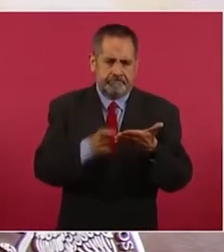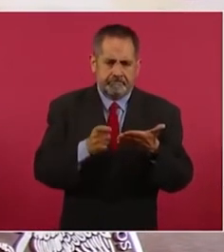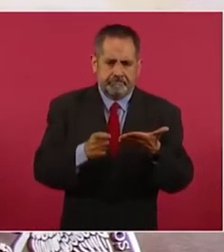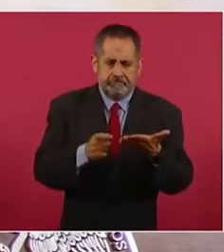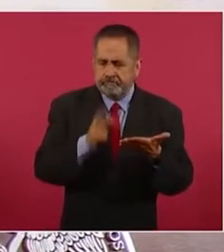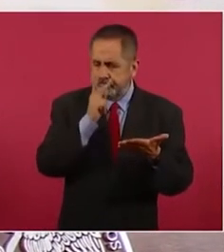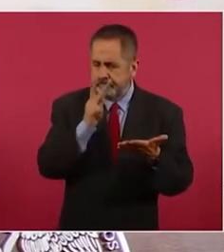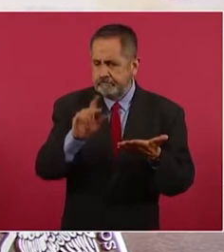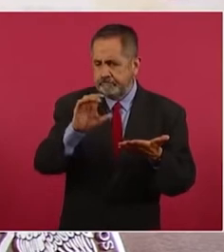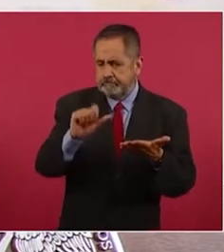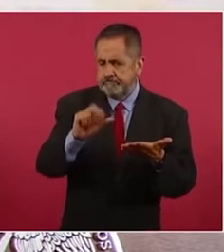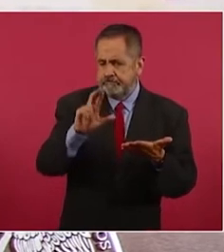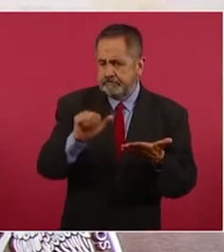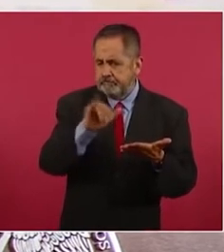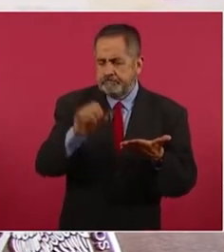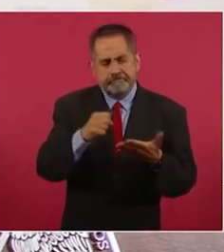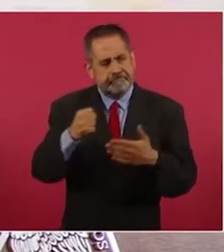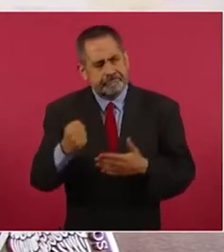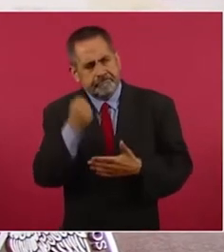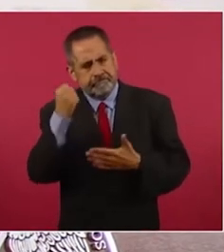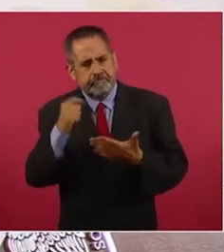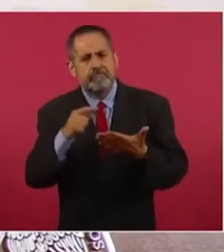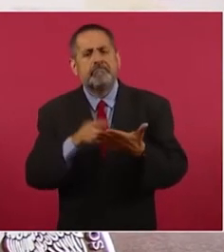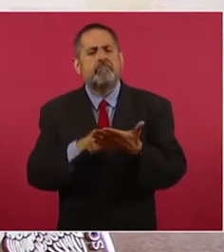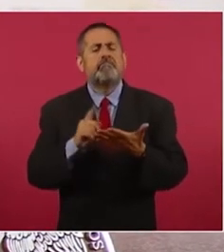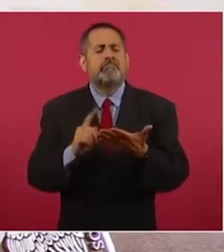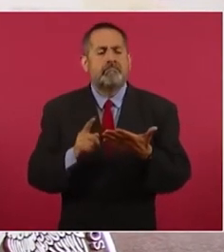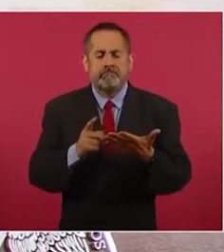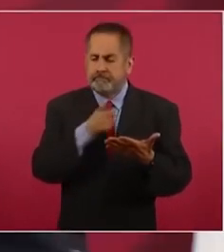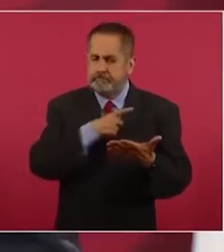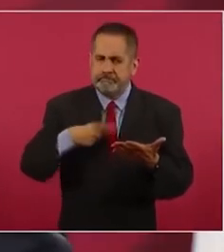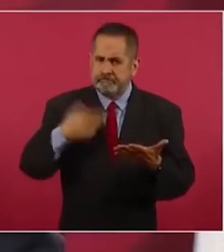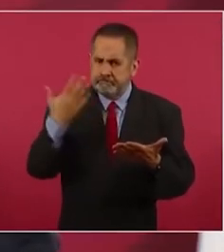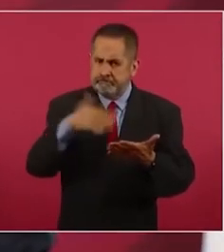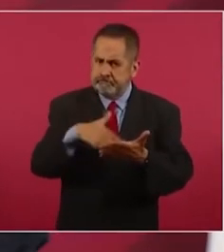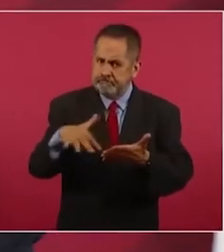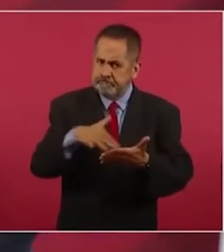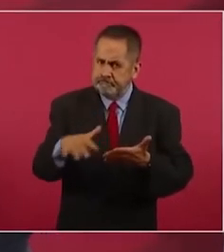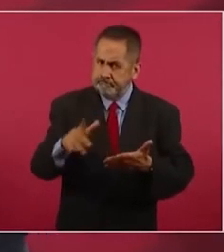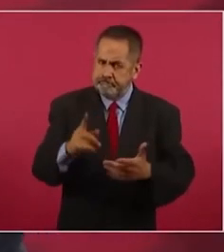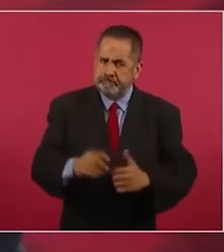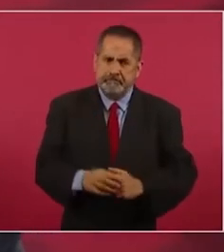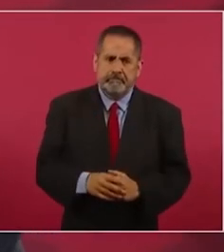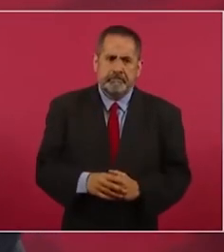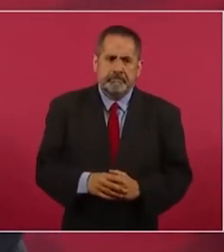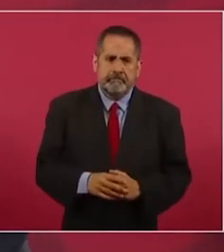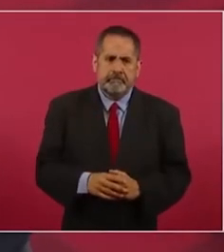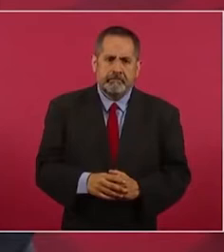diccionario.